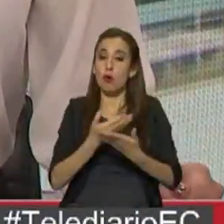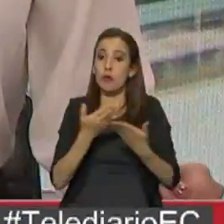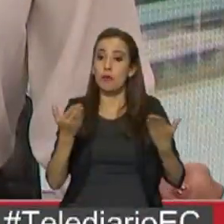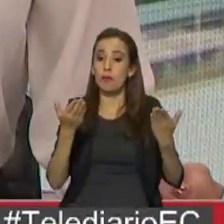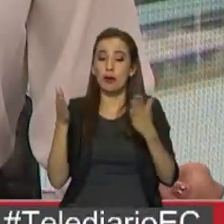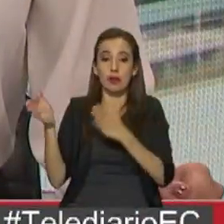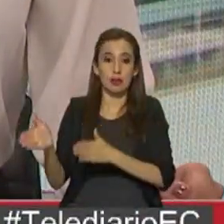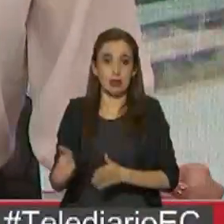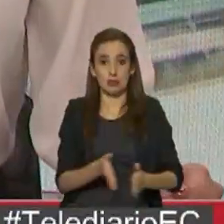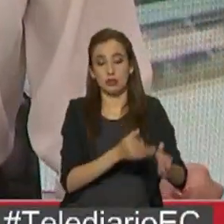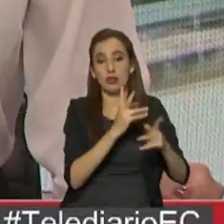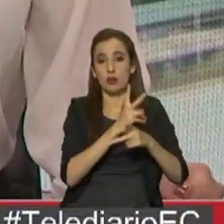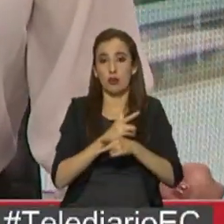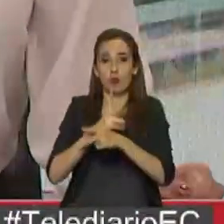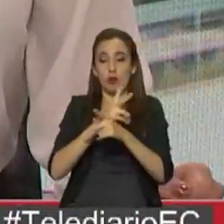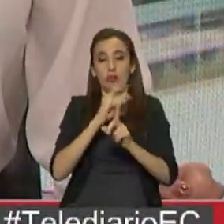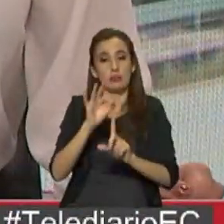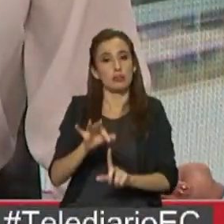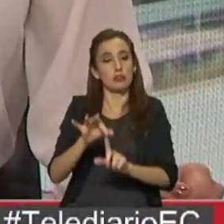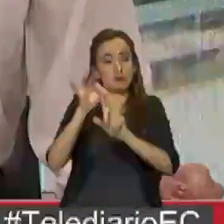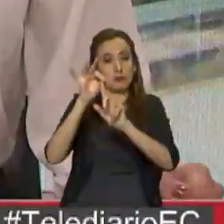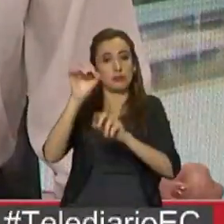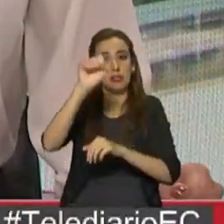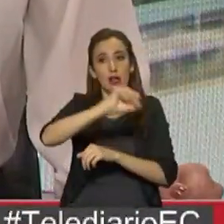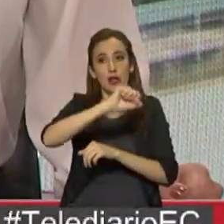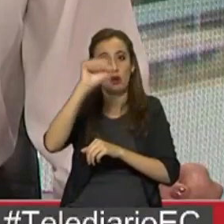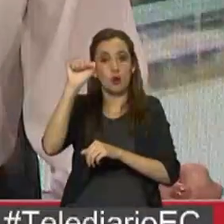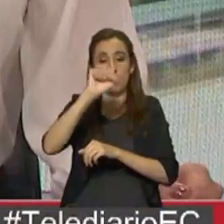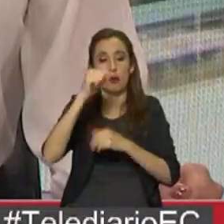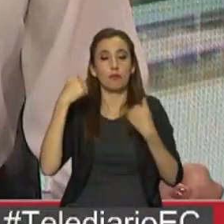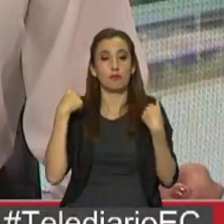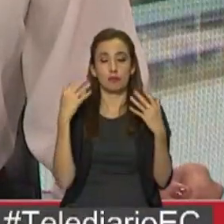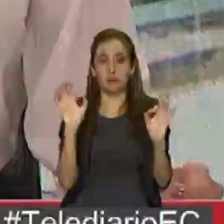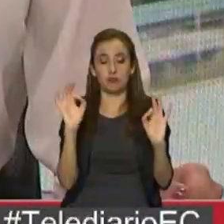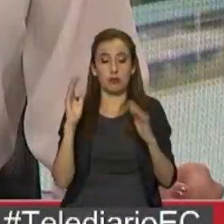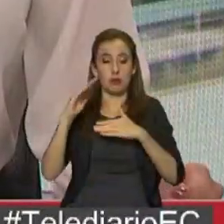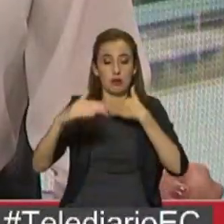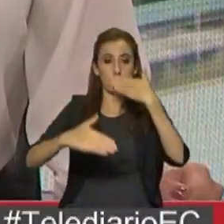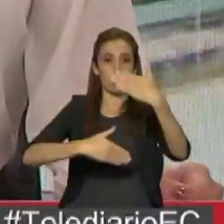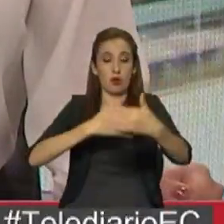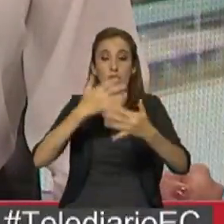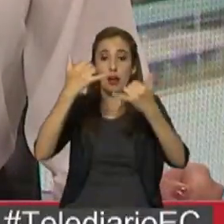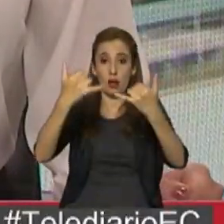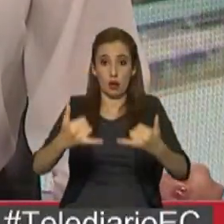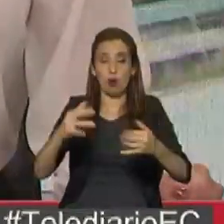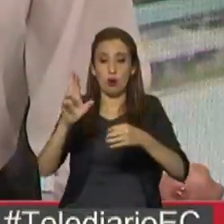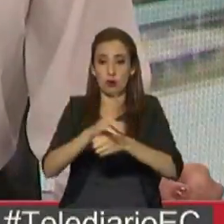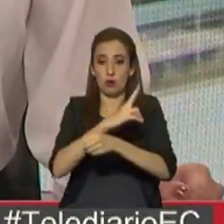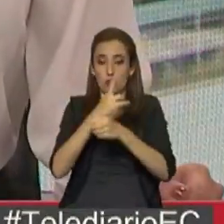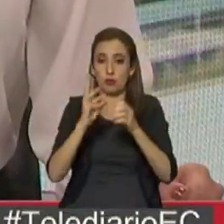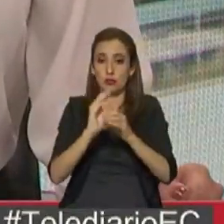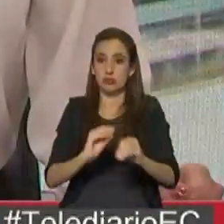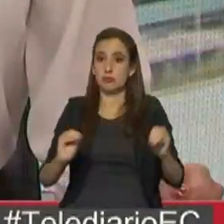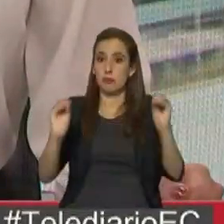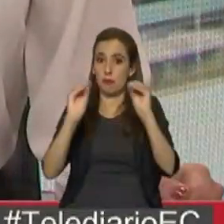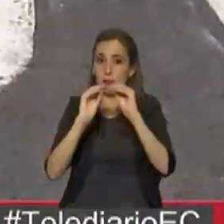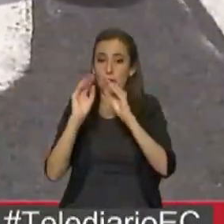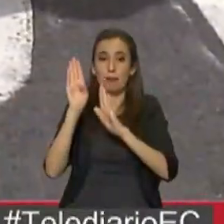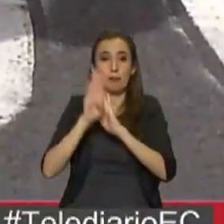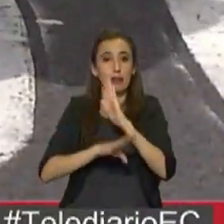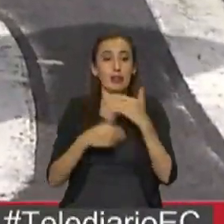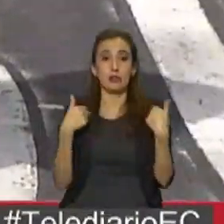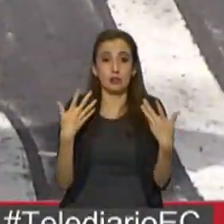es necesario tener cuidados especiales con los autos para que no se afecten sus sistemas ahora que su uso es mucho menor